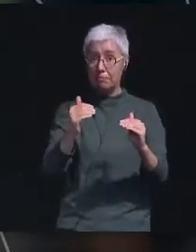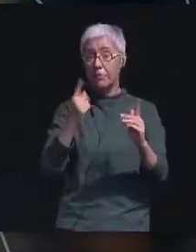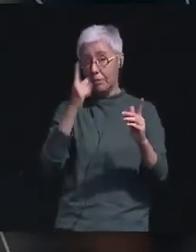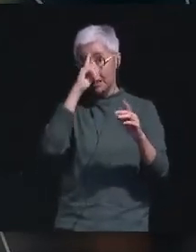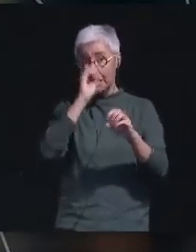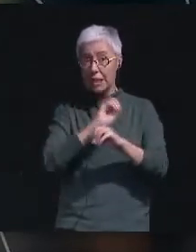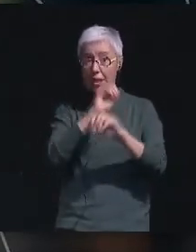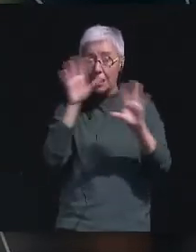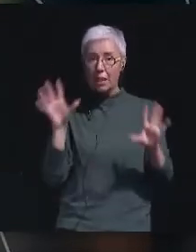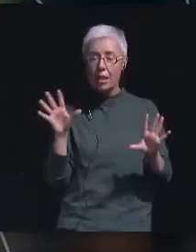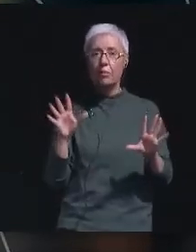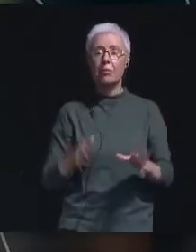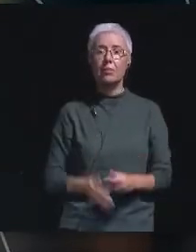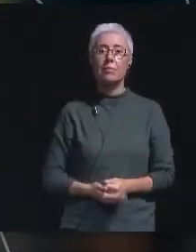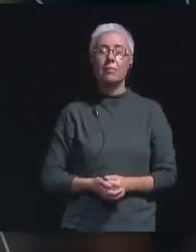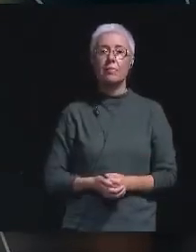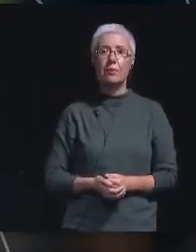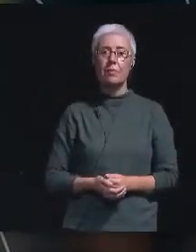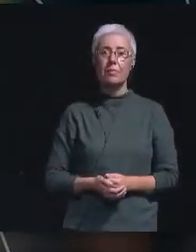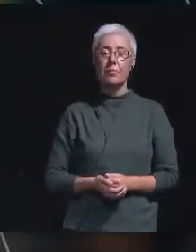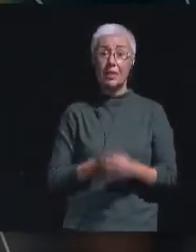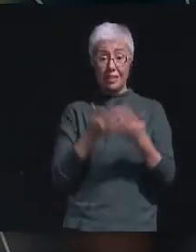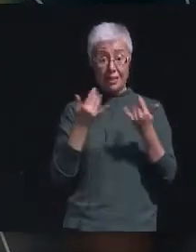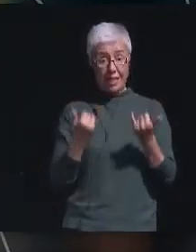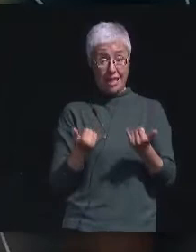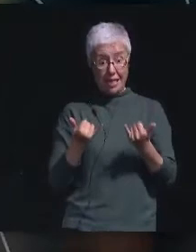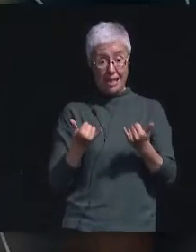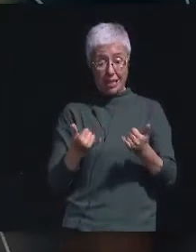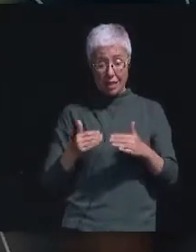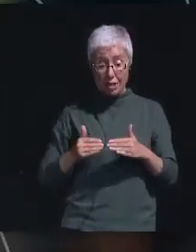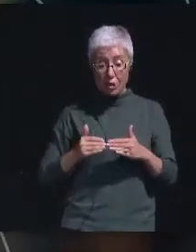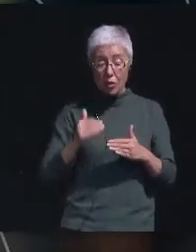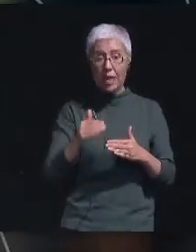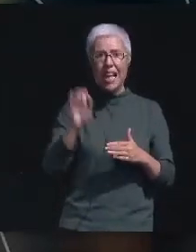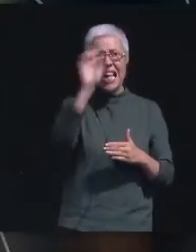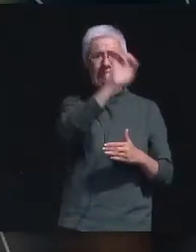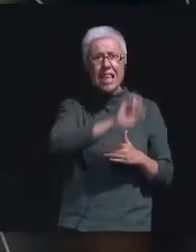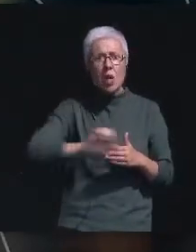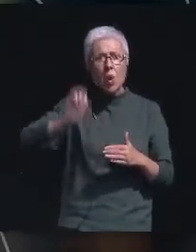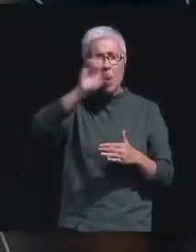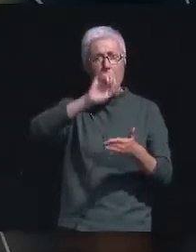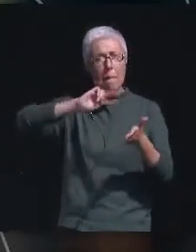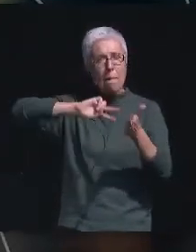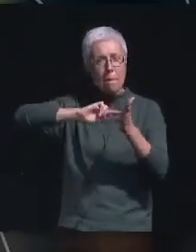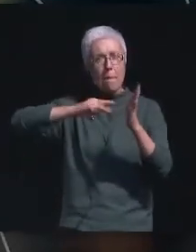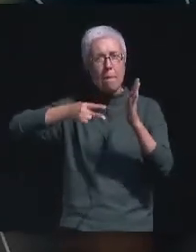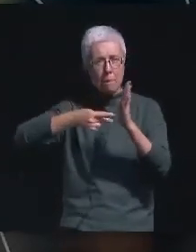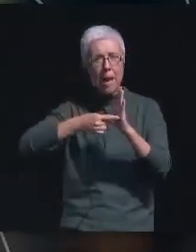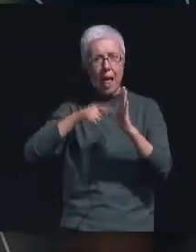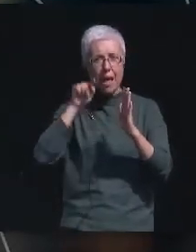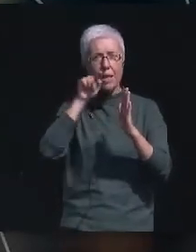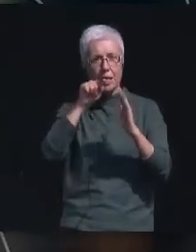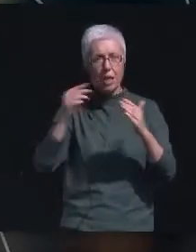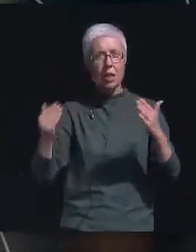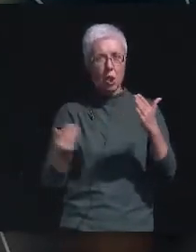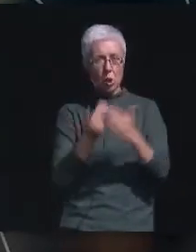¿no? Yo creo que una de las cuestiones que se están trabajando ahora de cara a este plan europeo tan importante, a Next Generation EU y a